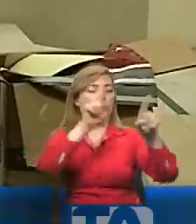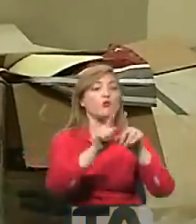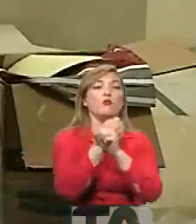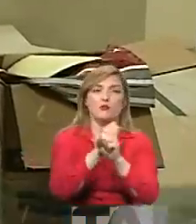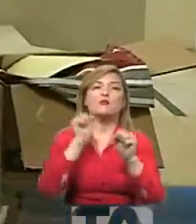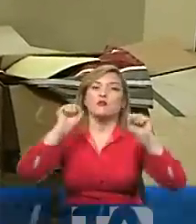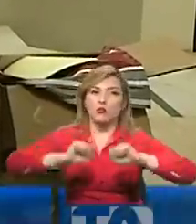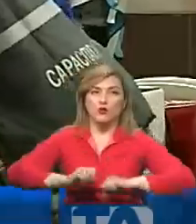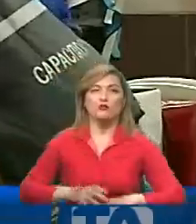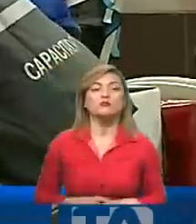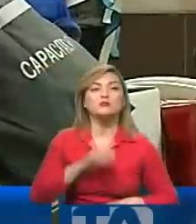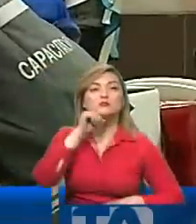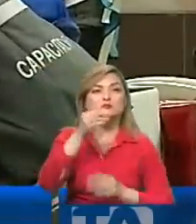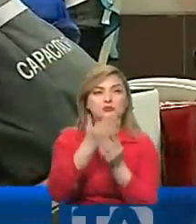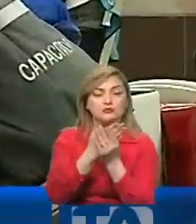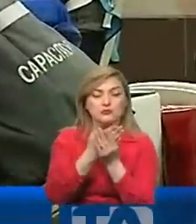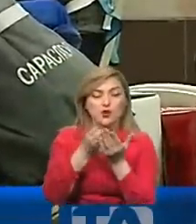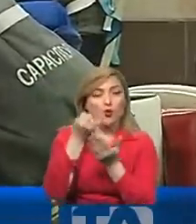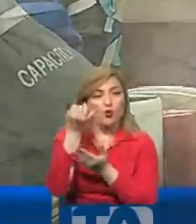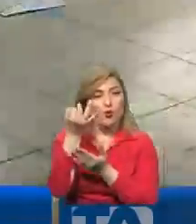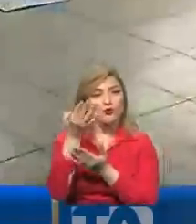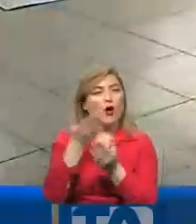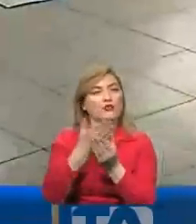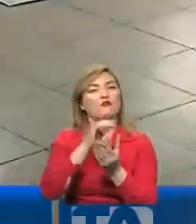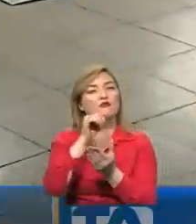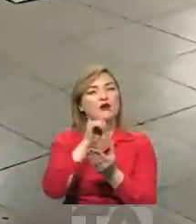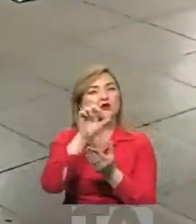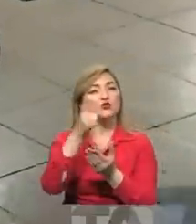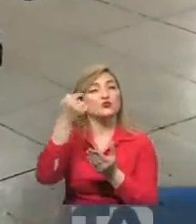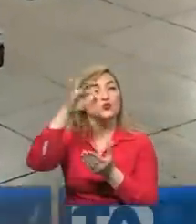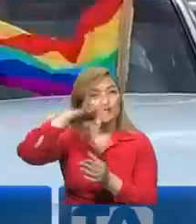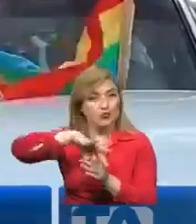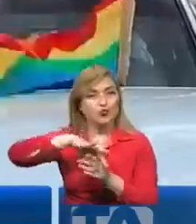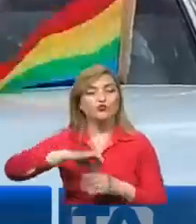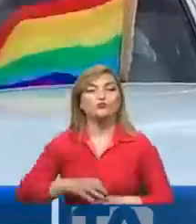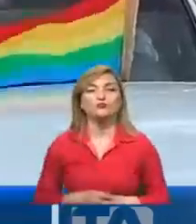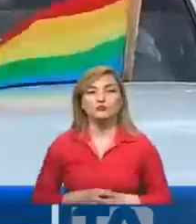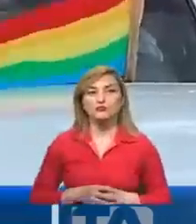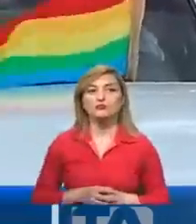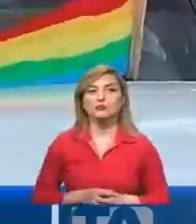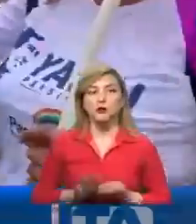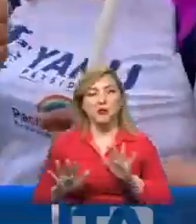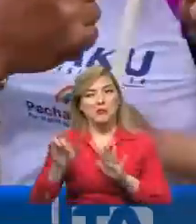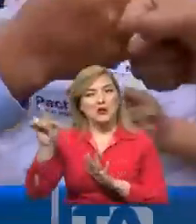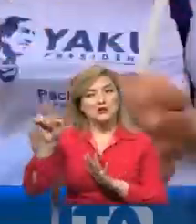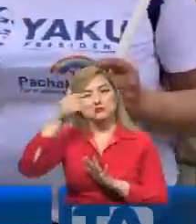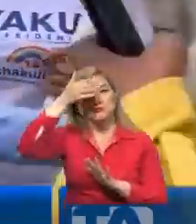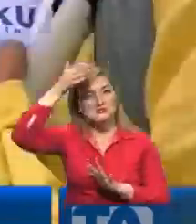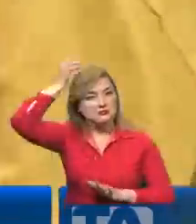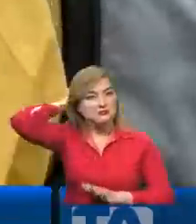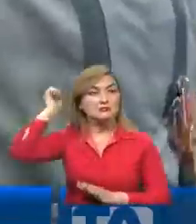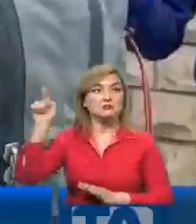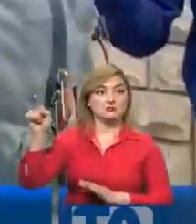aún falta un porcentaje de las actas por escrutar que representarían casi 1 millón de votos, ya habría una tendencia y el candidato